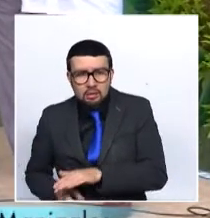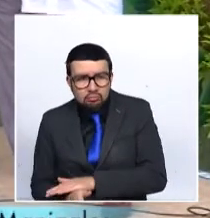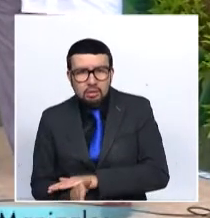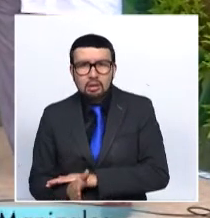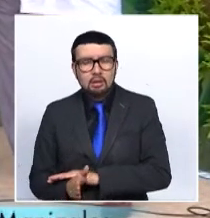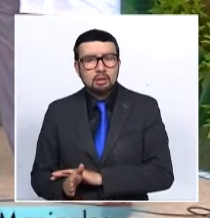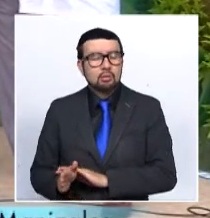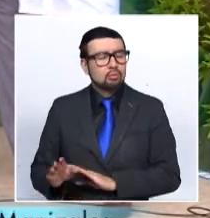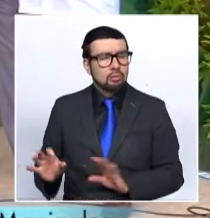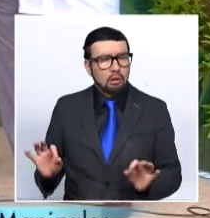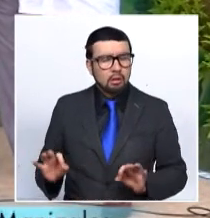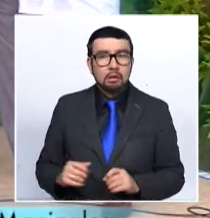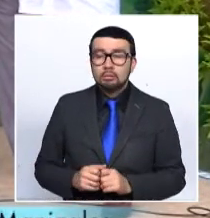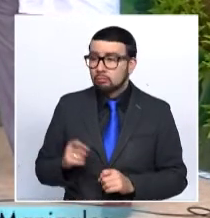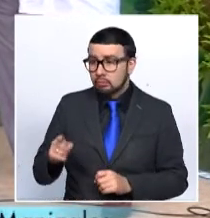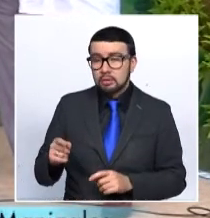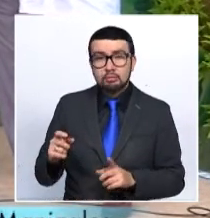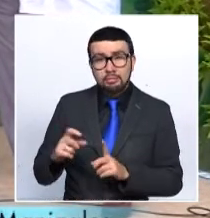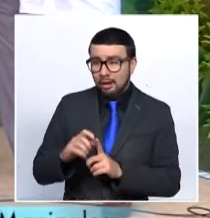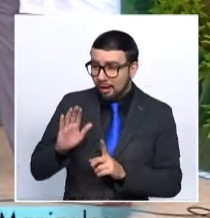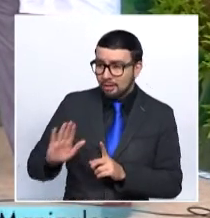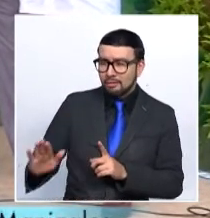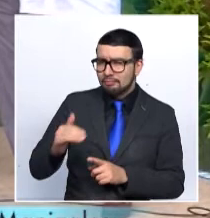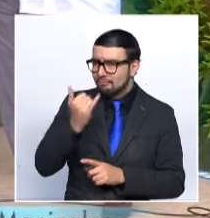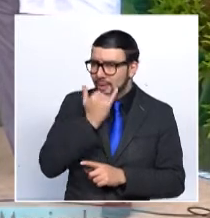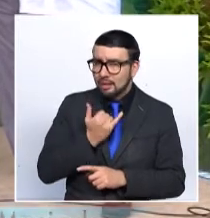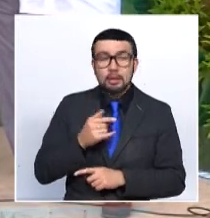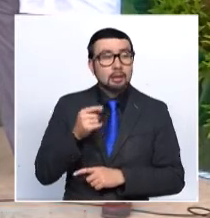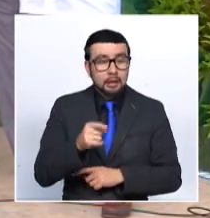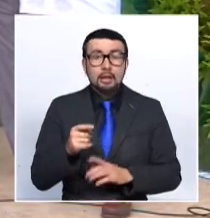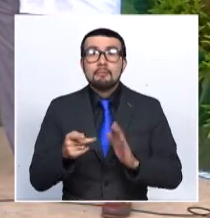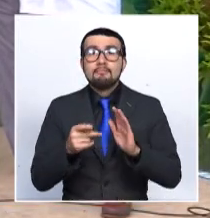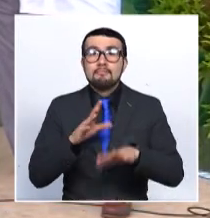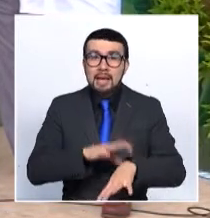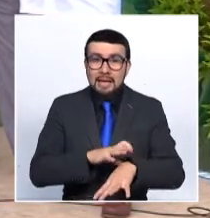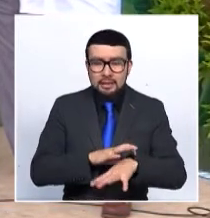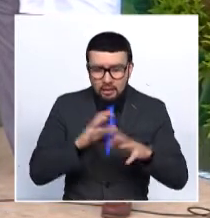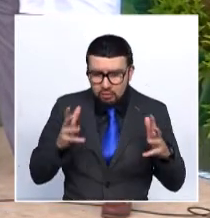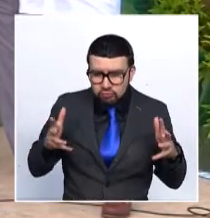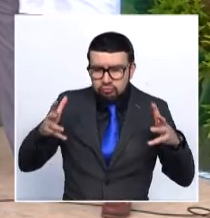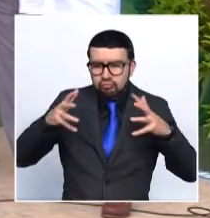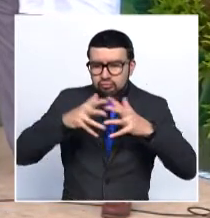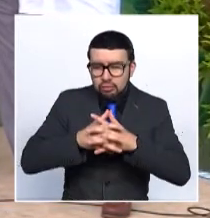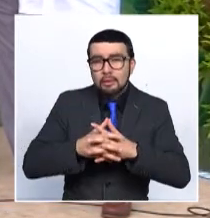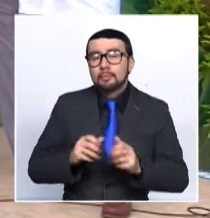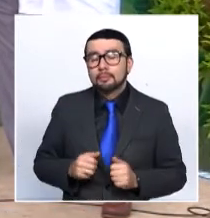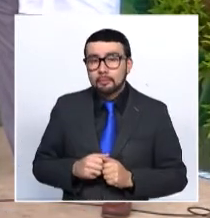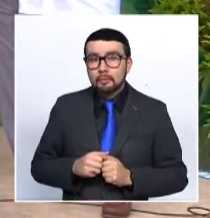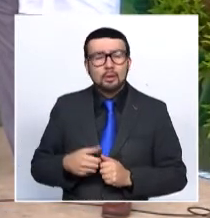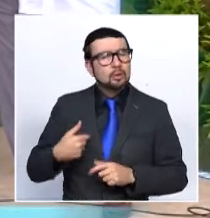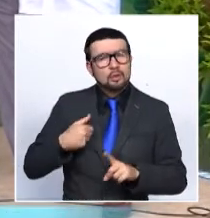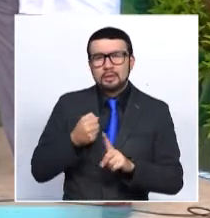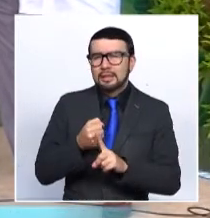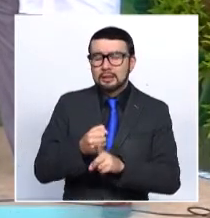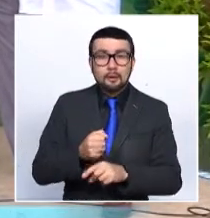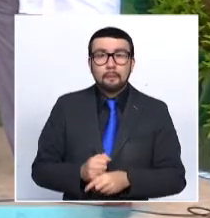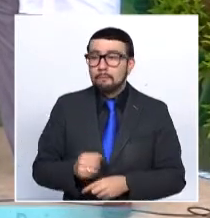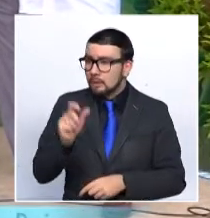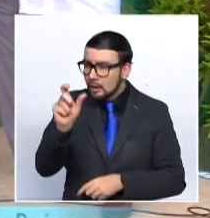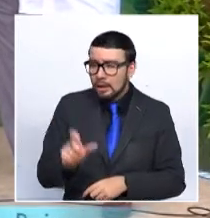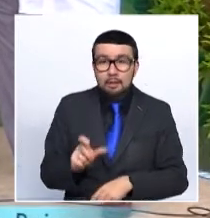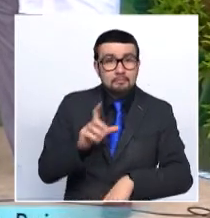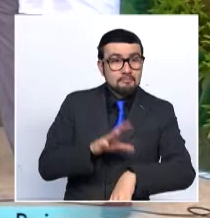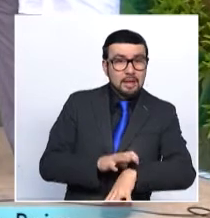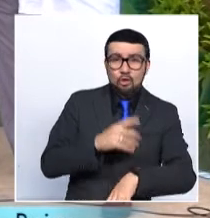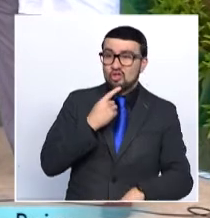Como decía Alonso, está mal utilizado el término, que hacemos un programa de medicina integrativa. Y lo que yo insisto, el médico que se